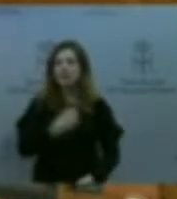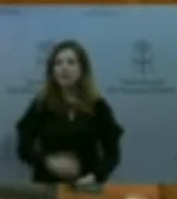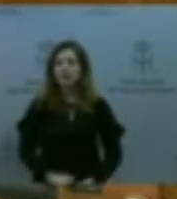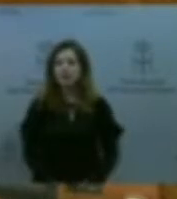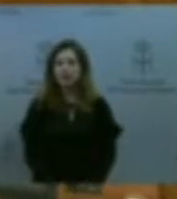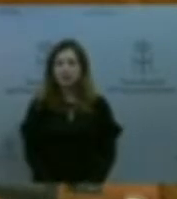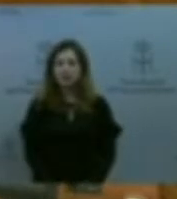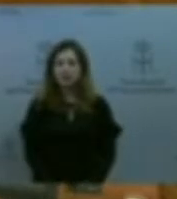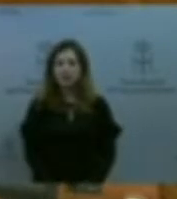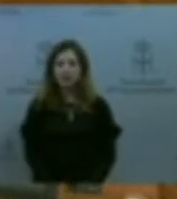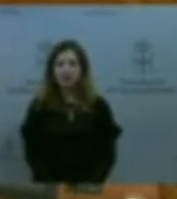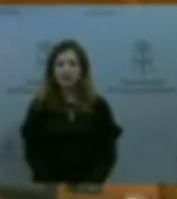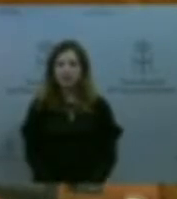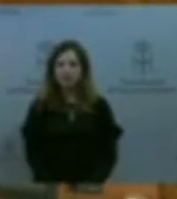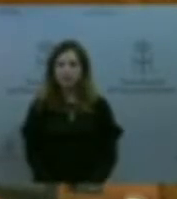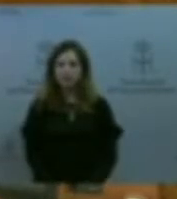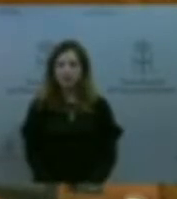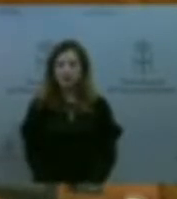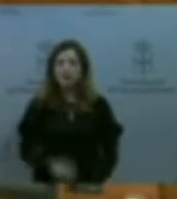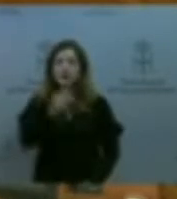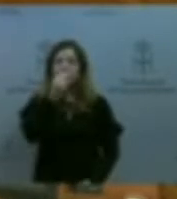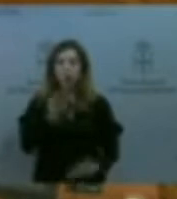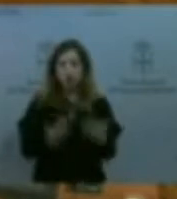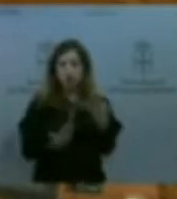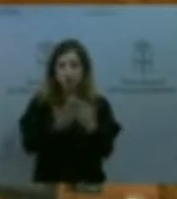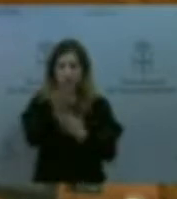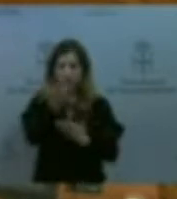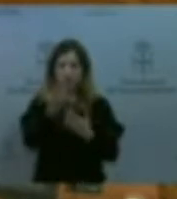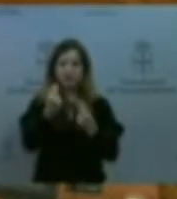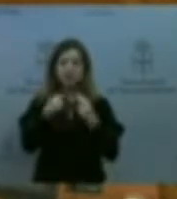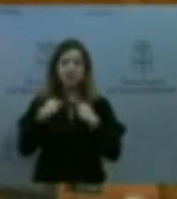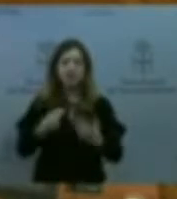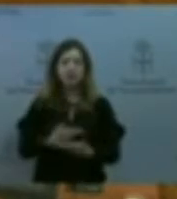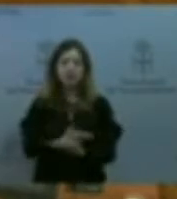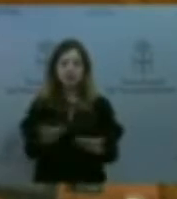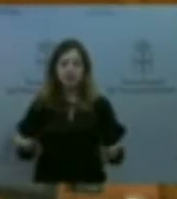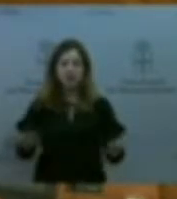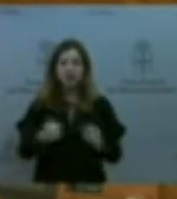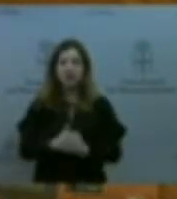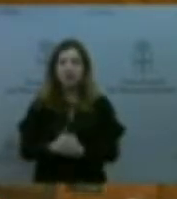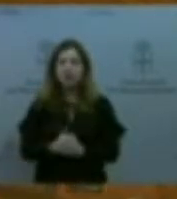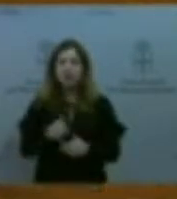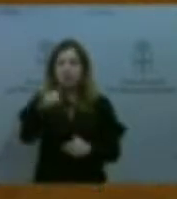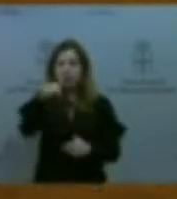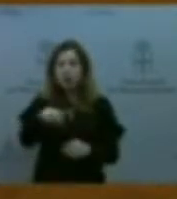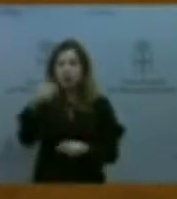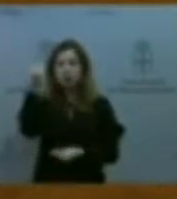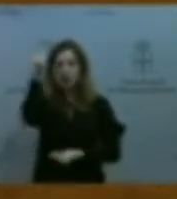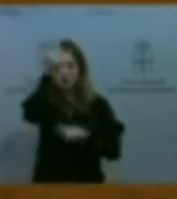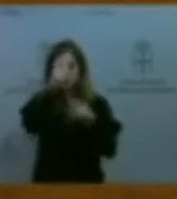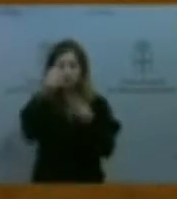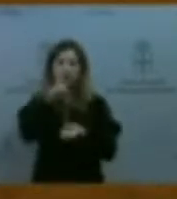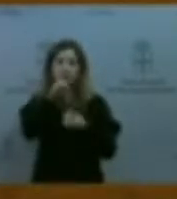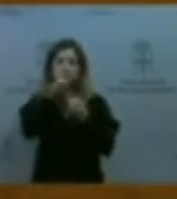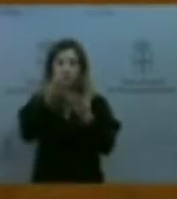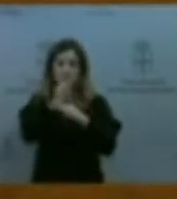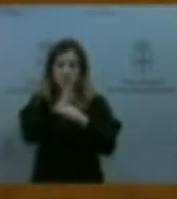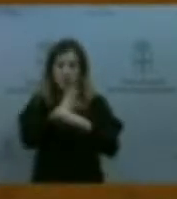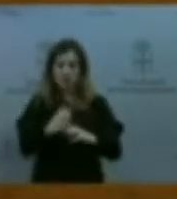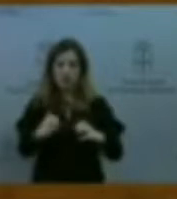Buenos días, señorías. Traemos hoy a consideración de la Cámara una ley que